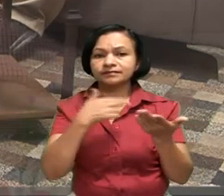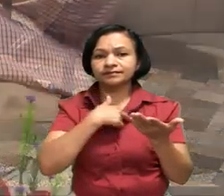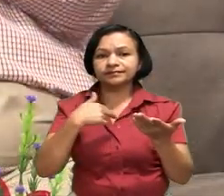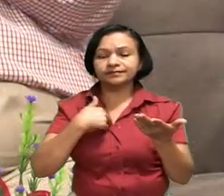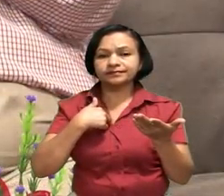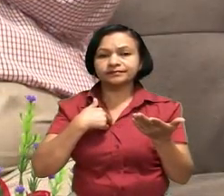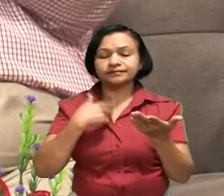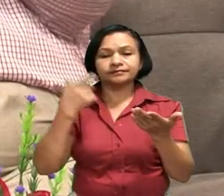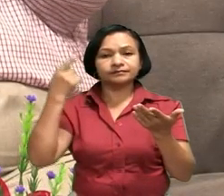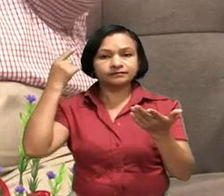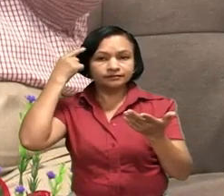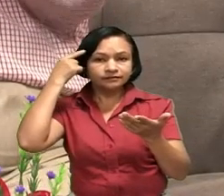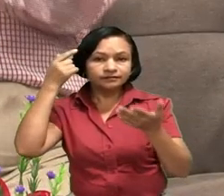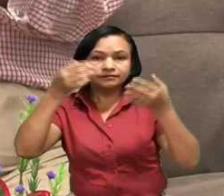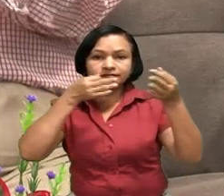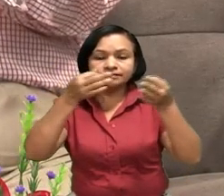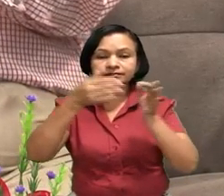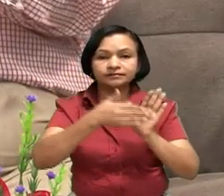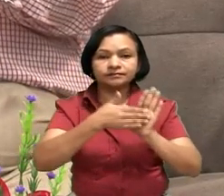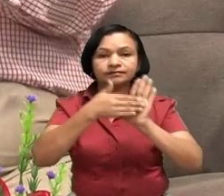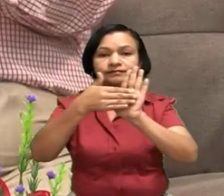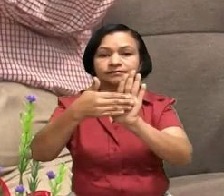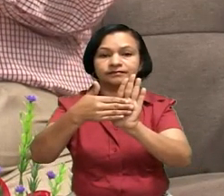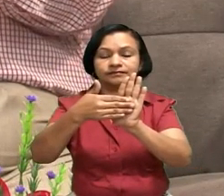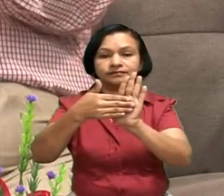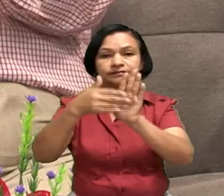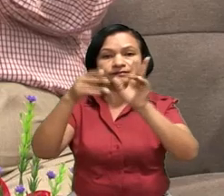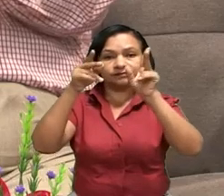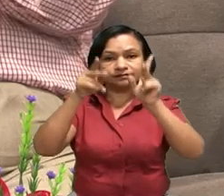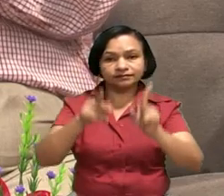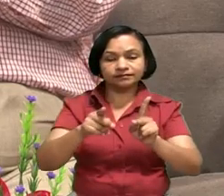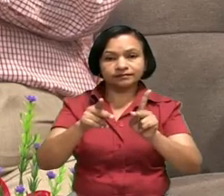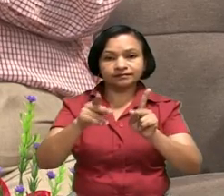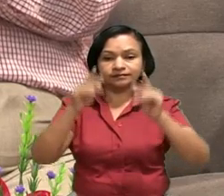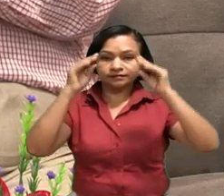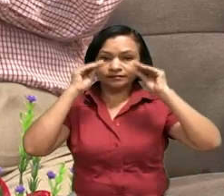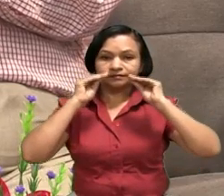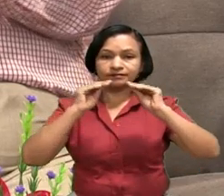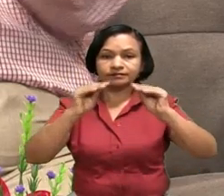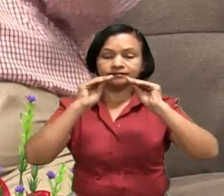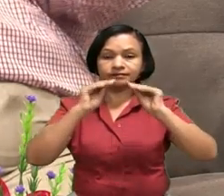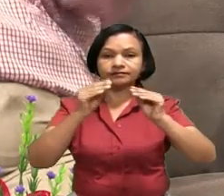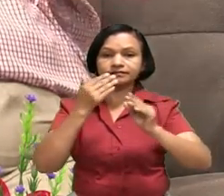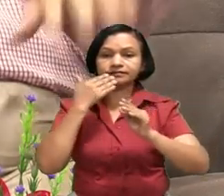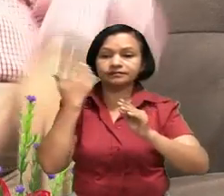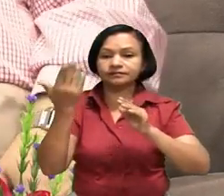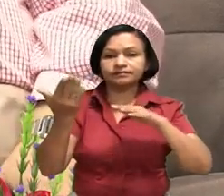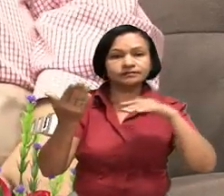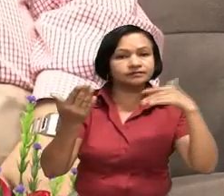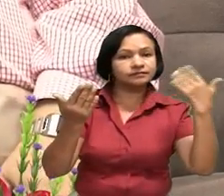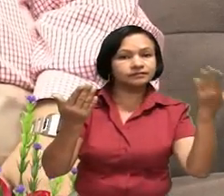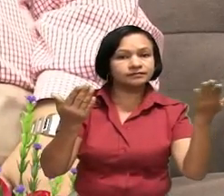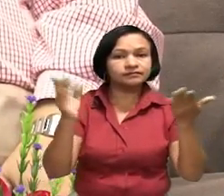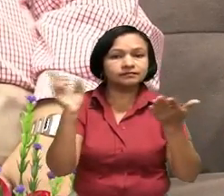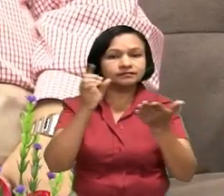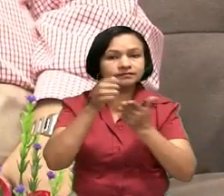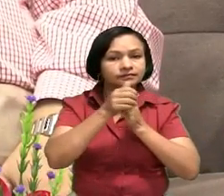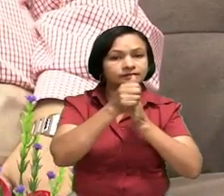penetrar la mente mostrarle a gente que no tiene una educación correcta cuál es el camino más cercano